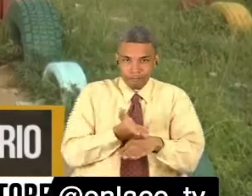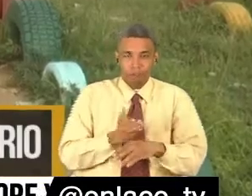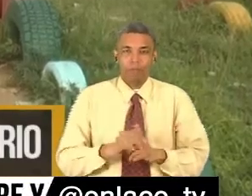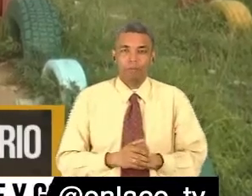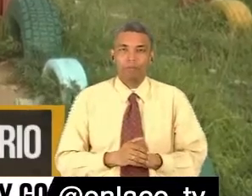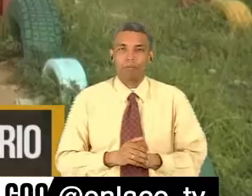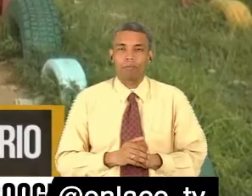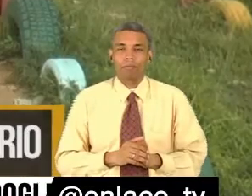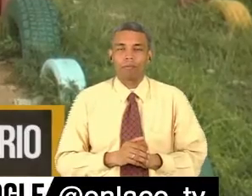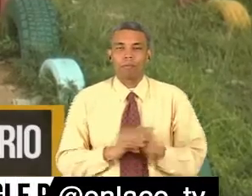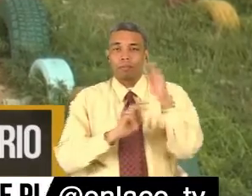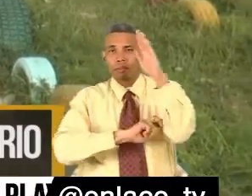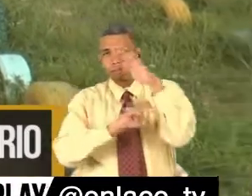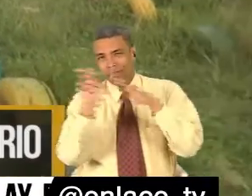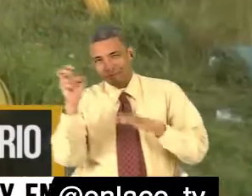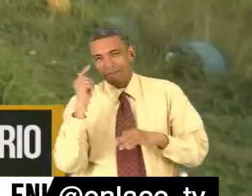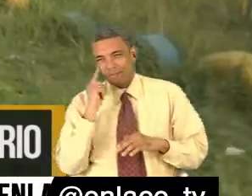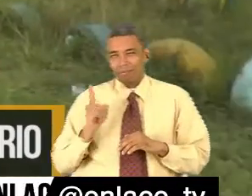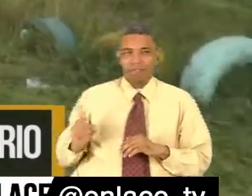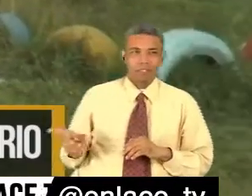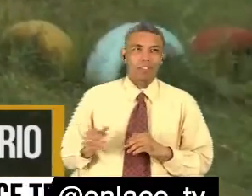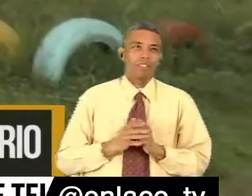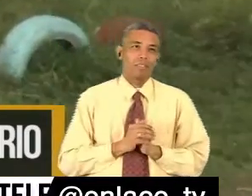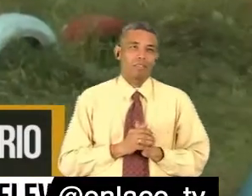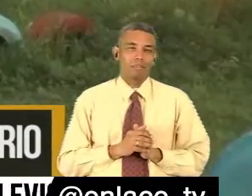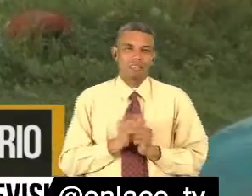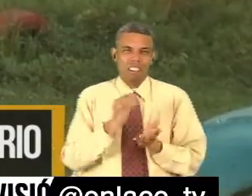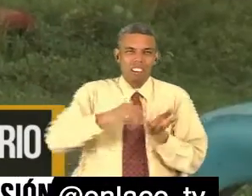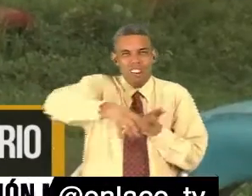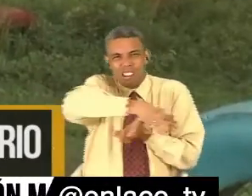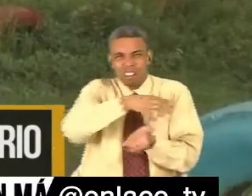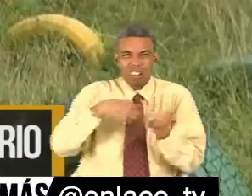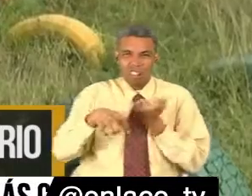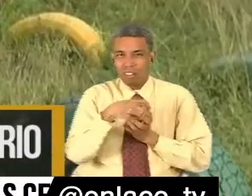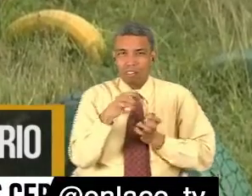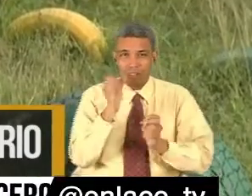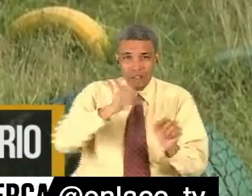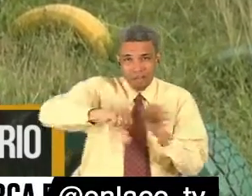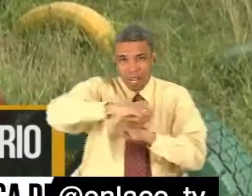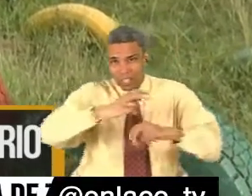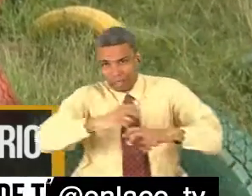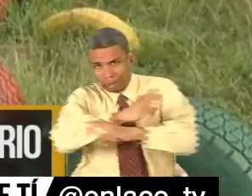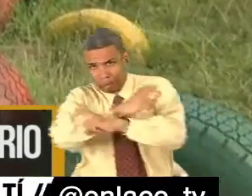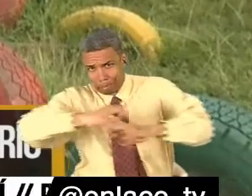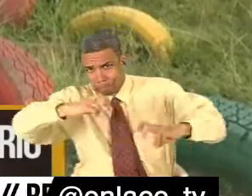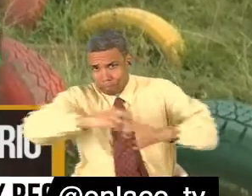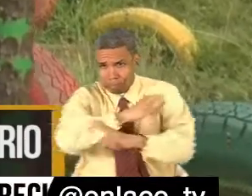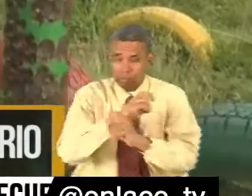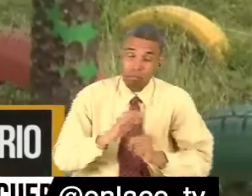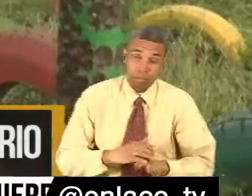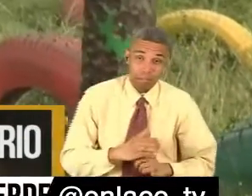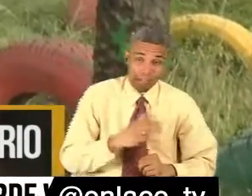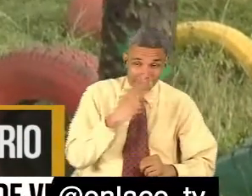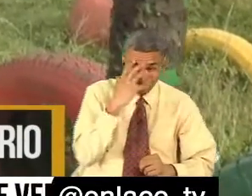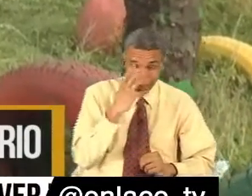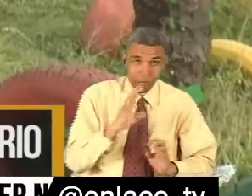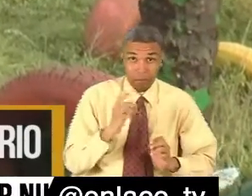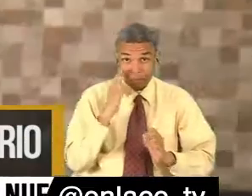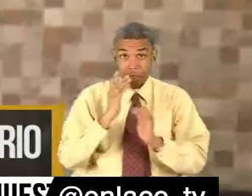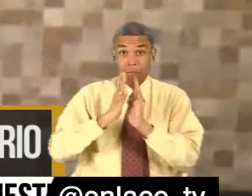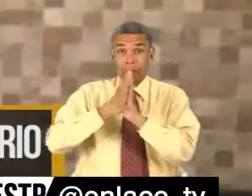barrio Villareliz tercera etapa se quejan por las precarias condiciones en las que se encuentra el parque infantil de su sector. El miedo que me da, no